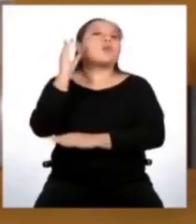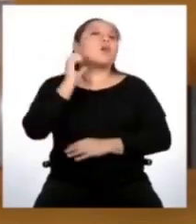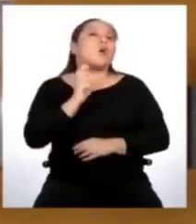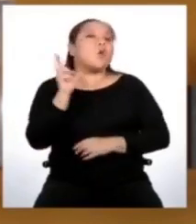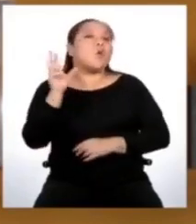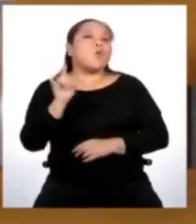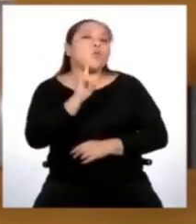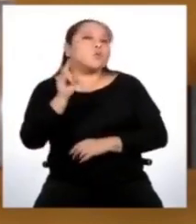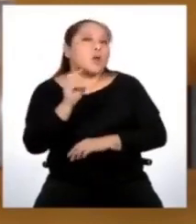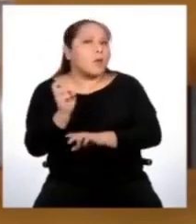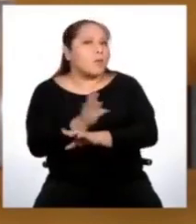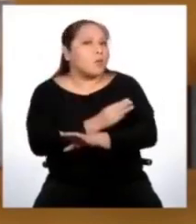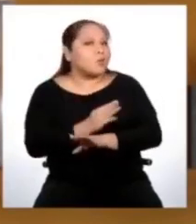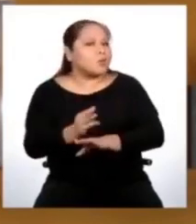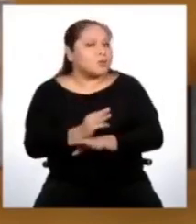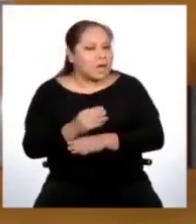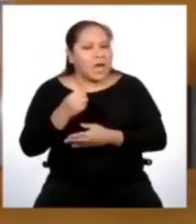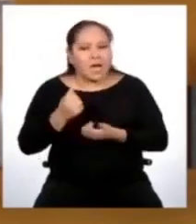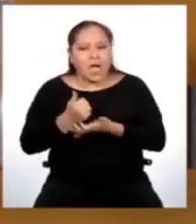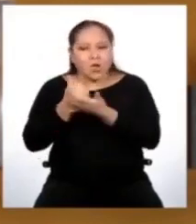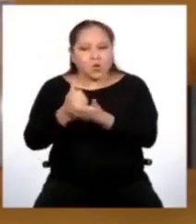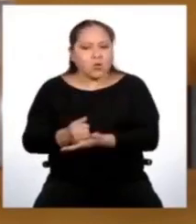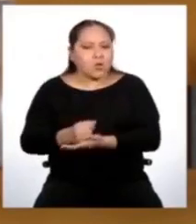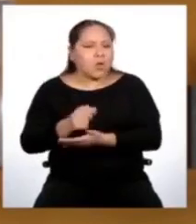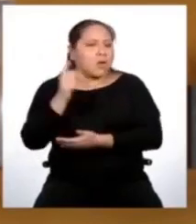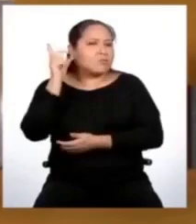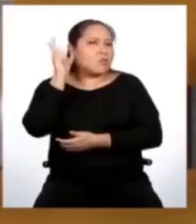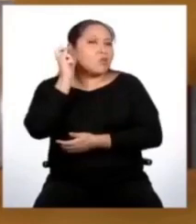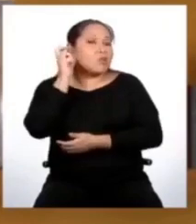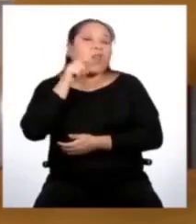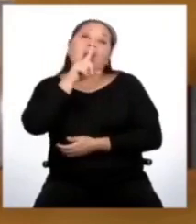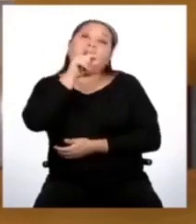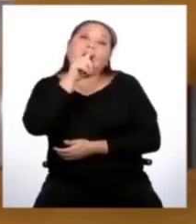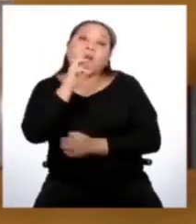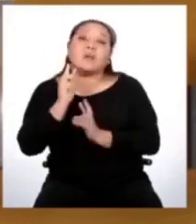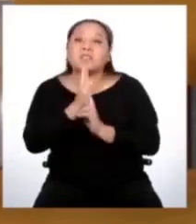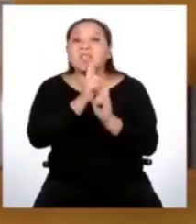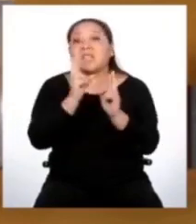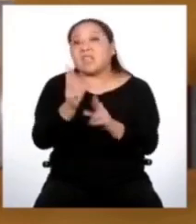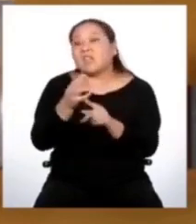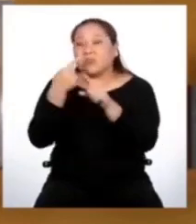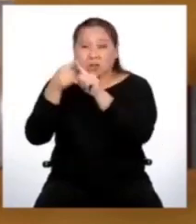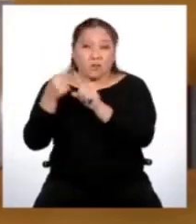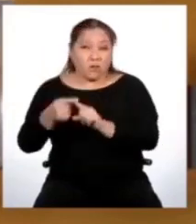utilizar música que ayude a recrear el campo, como sonidos de aves, ríos,